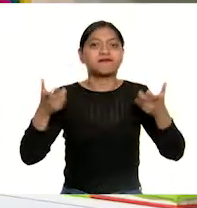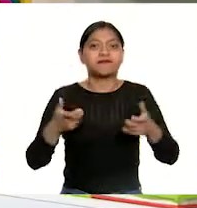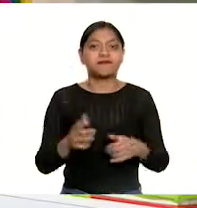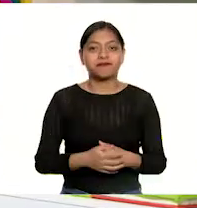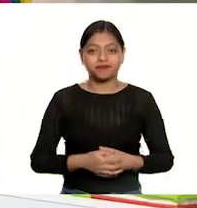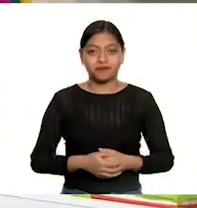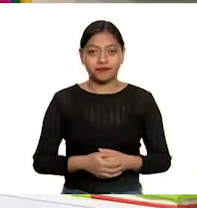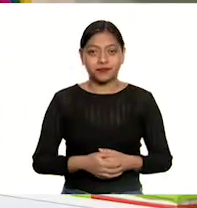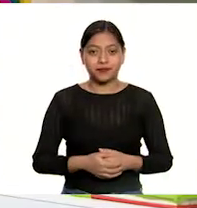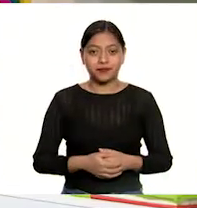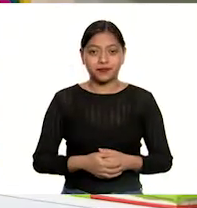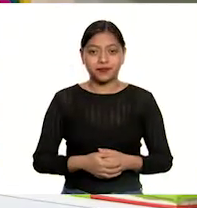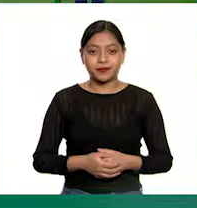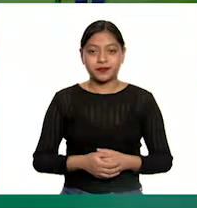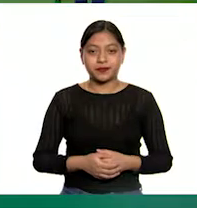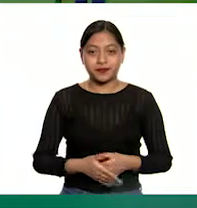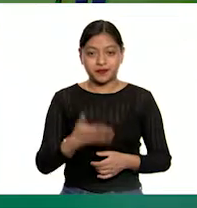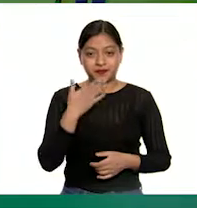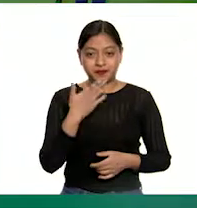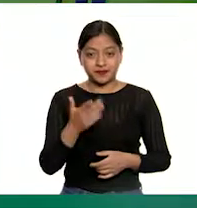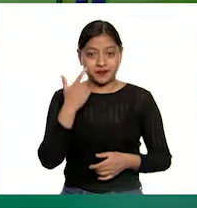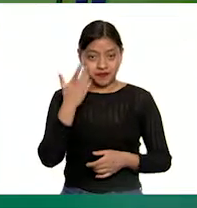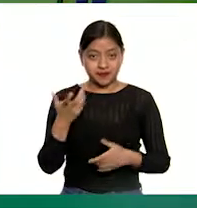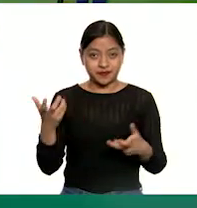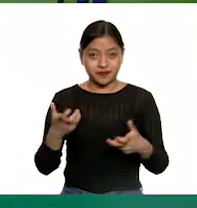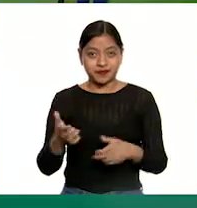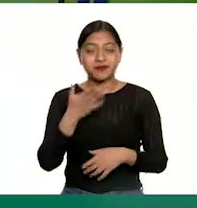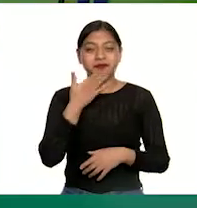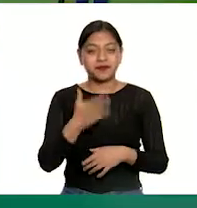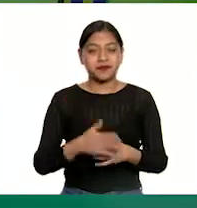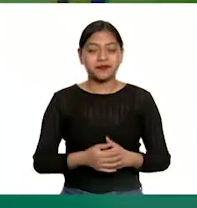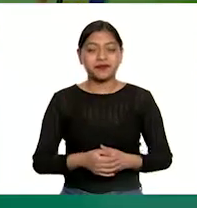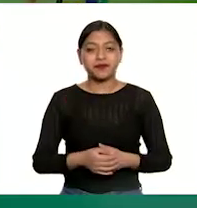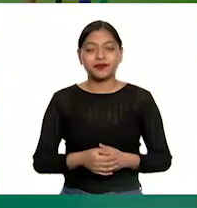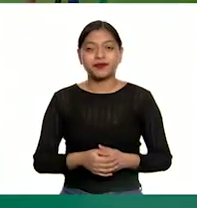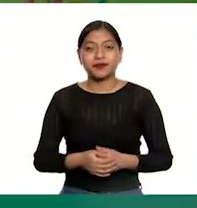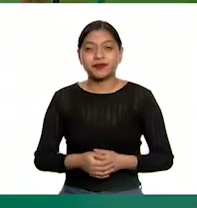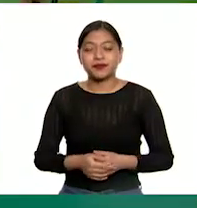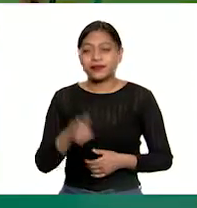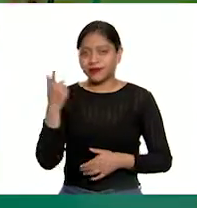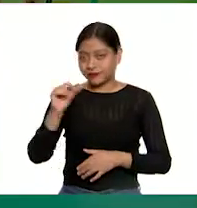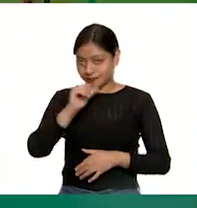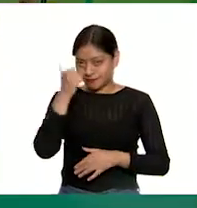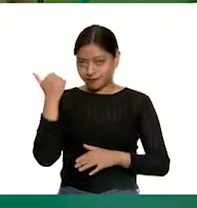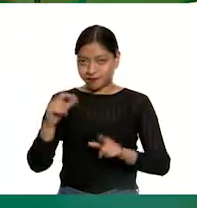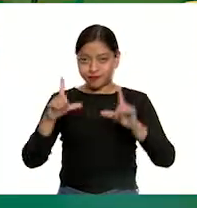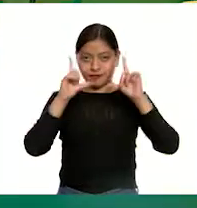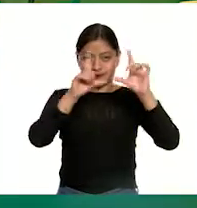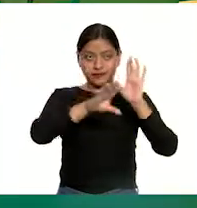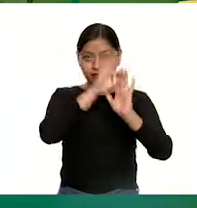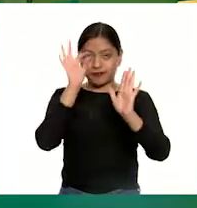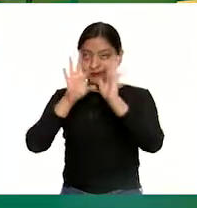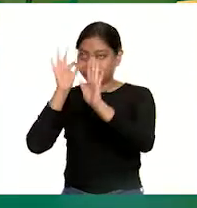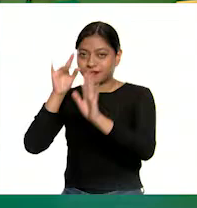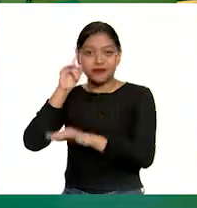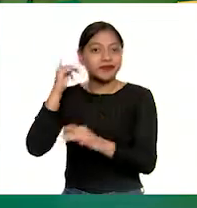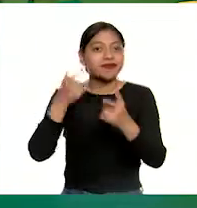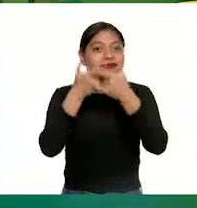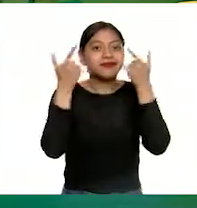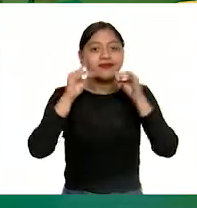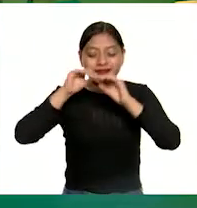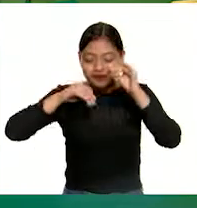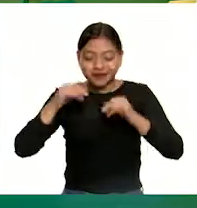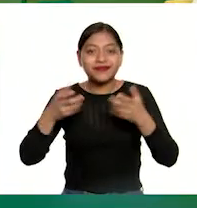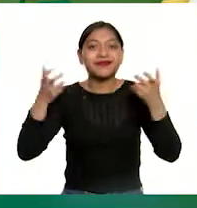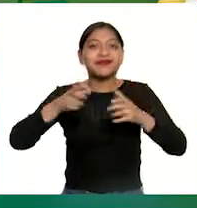parece? A ver, ¿Lo hacemos, parece- Pili? Por supuesto que sí, me parece Bien, muy a ver, entonces elige otra tarjeta. Otra tarjeta. Ahora A